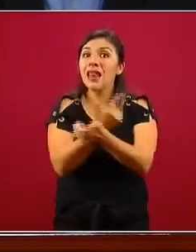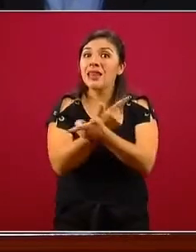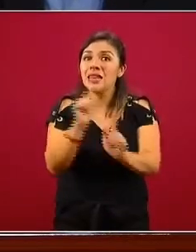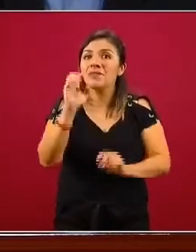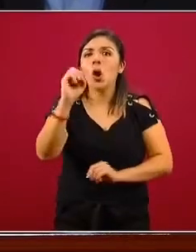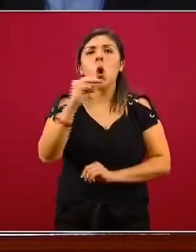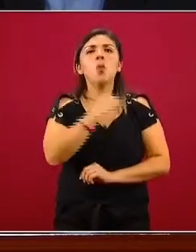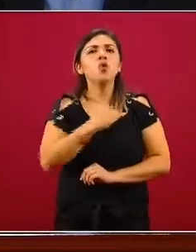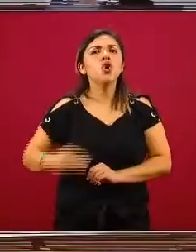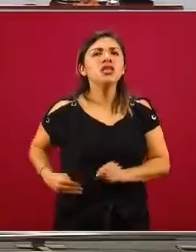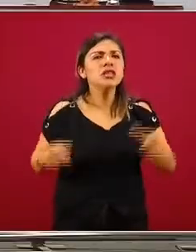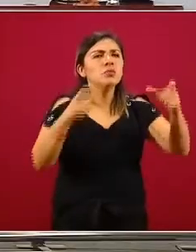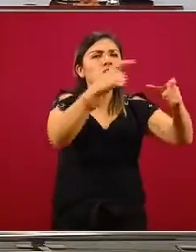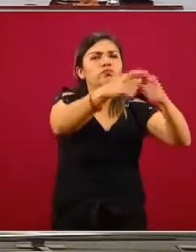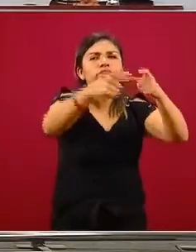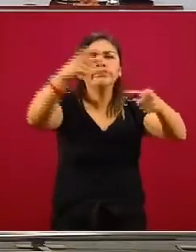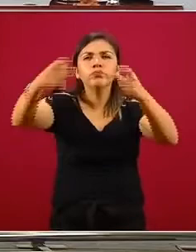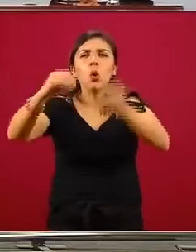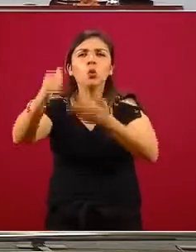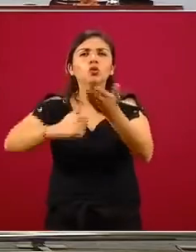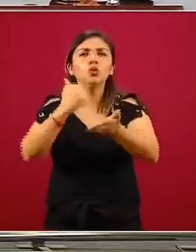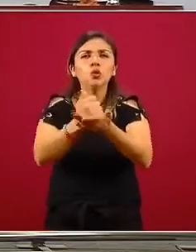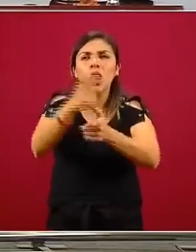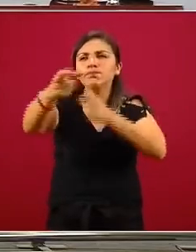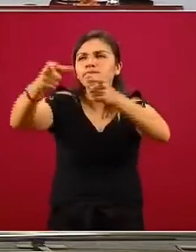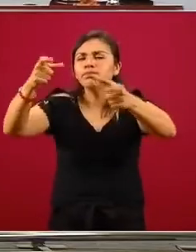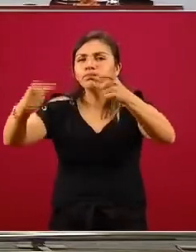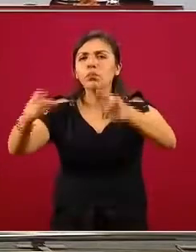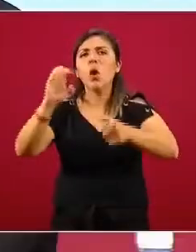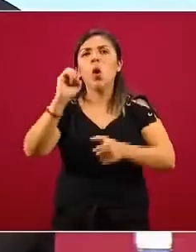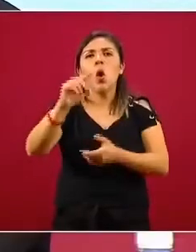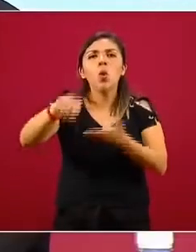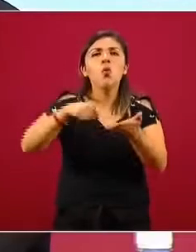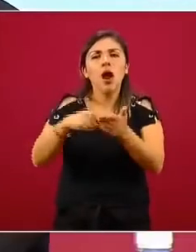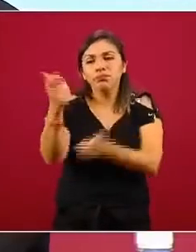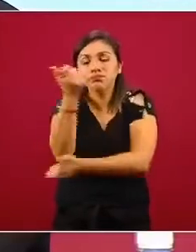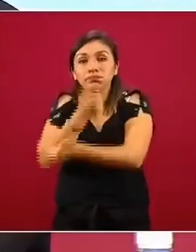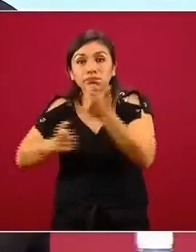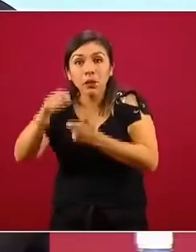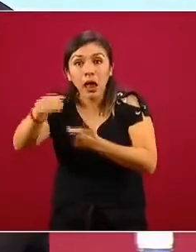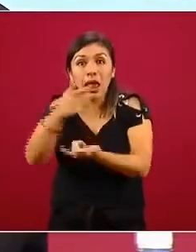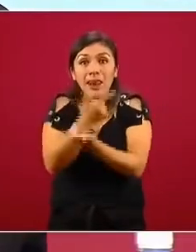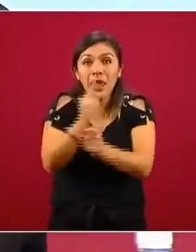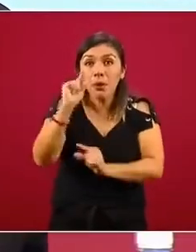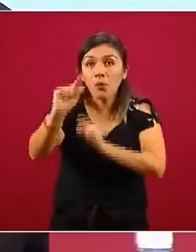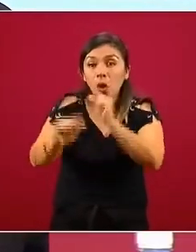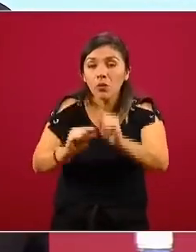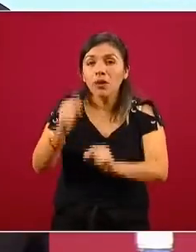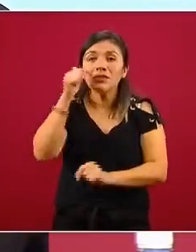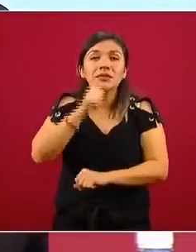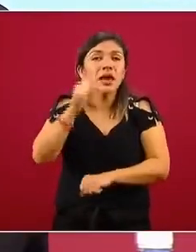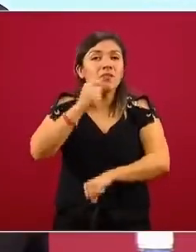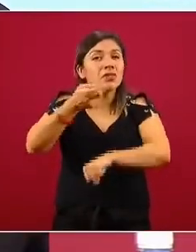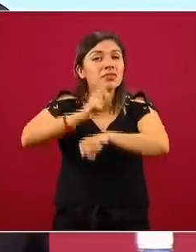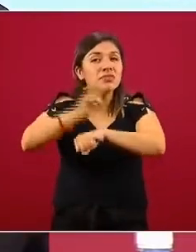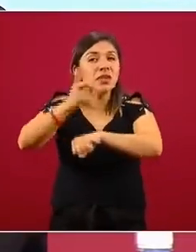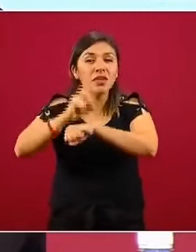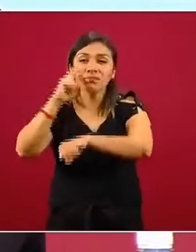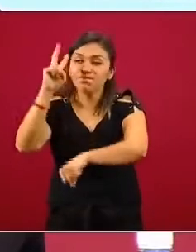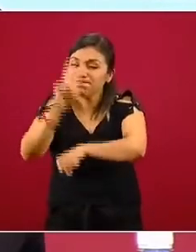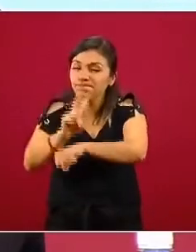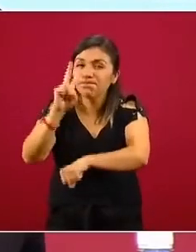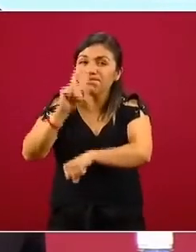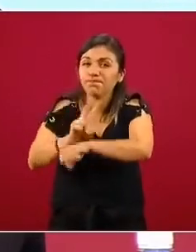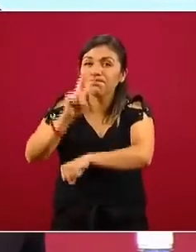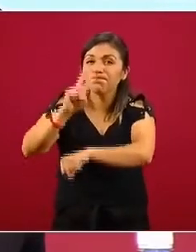de municipios, o una zona urbana, o un sector económico, vamos a monitorearlo todos los días con